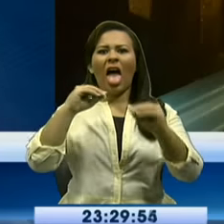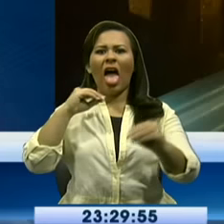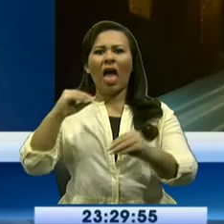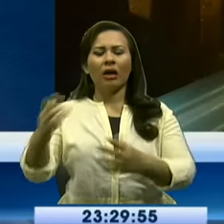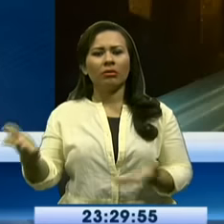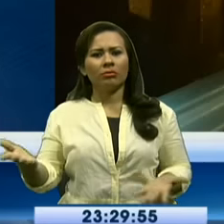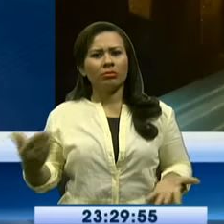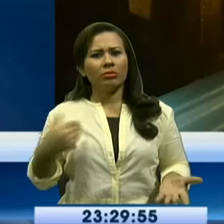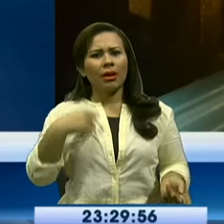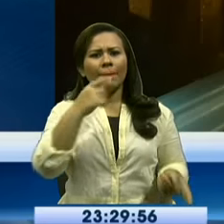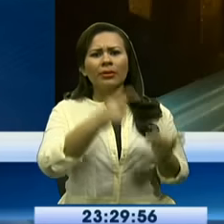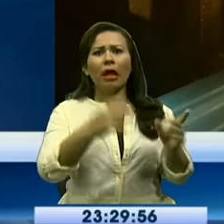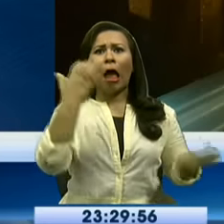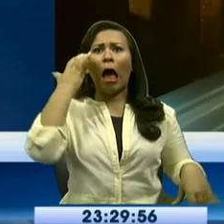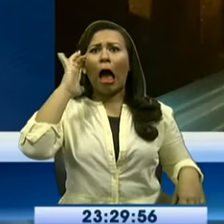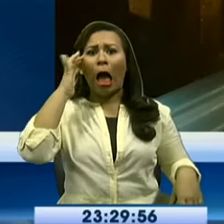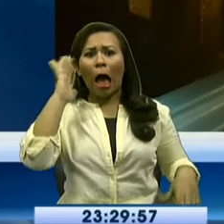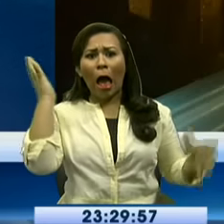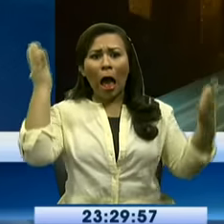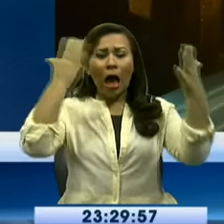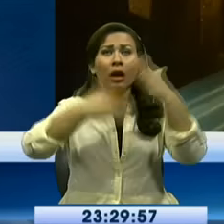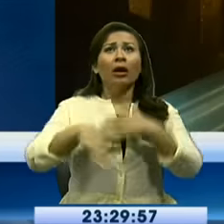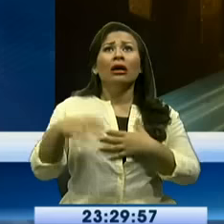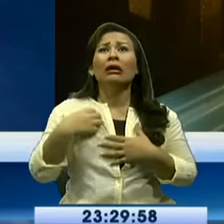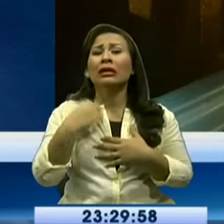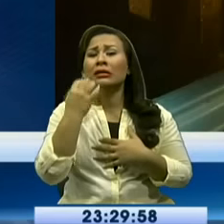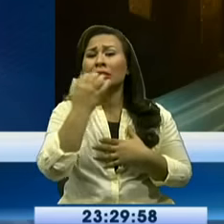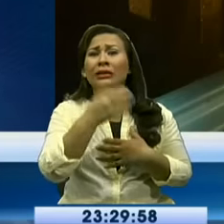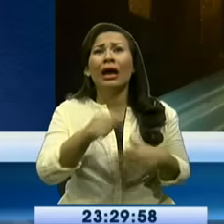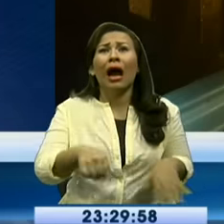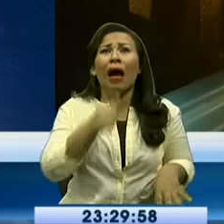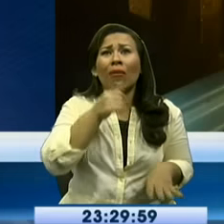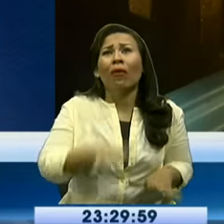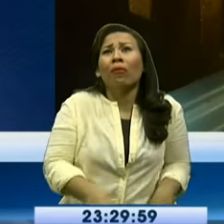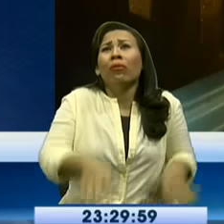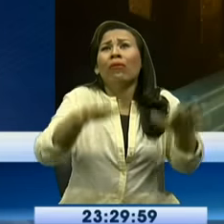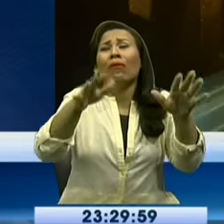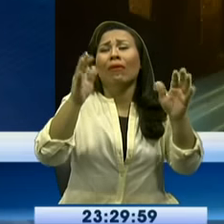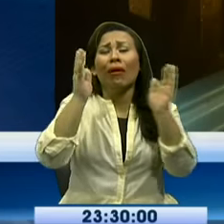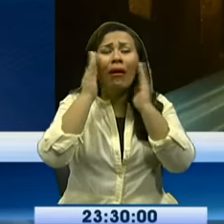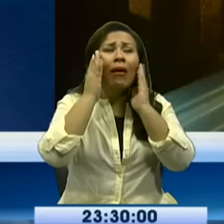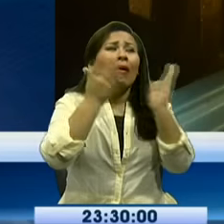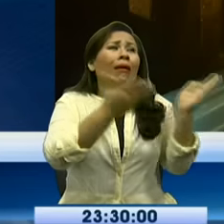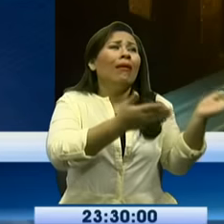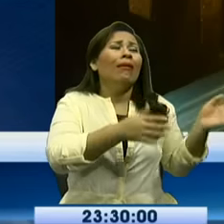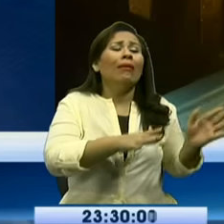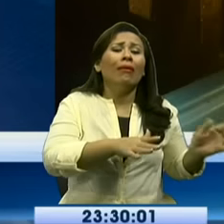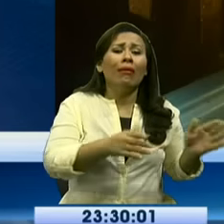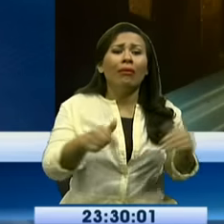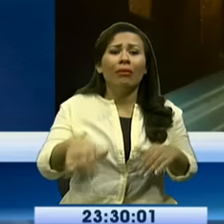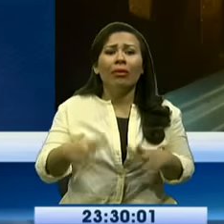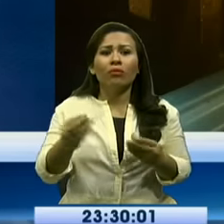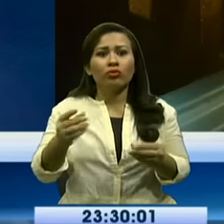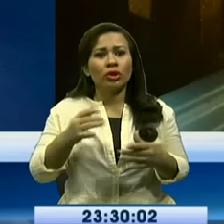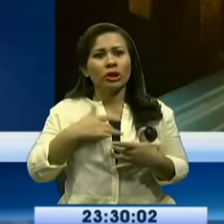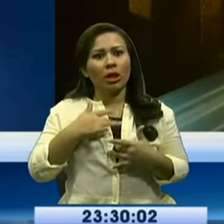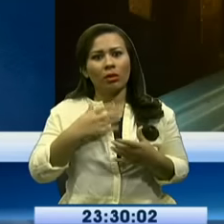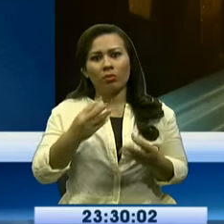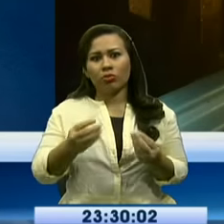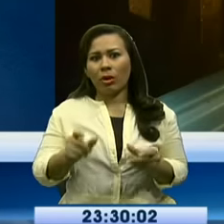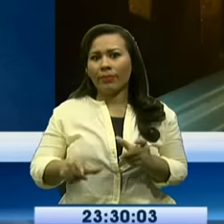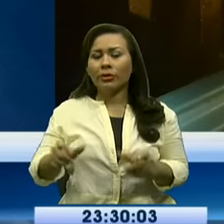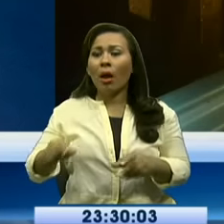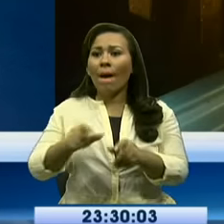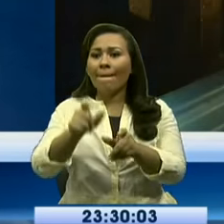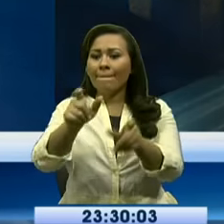innecesariamente a la población, que crean un caos, que cautizan la ciudad y más que todo que se juega con los sentimientos del